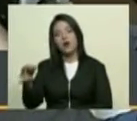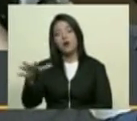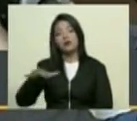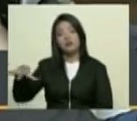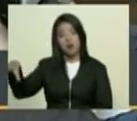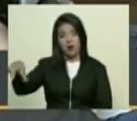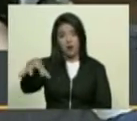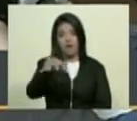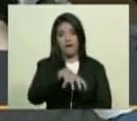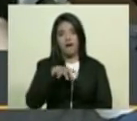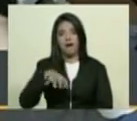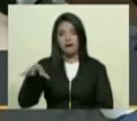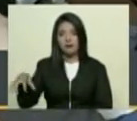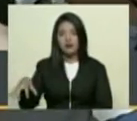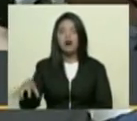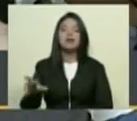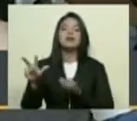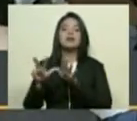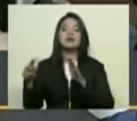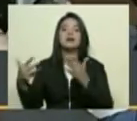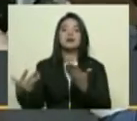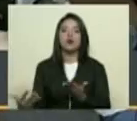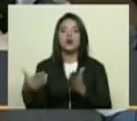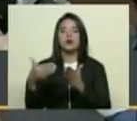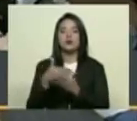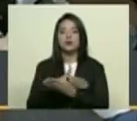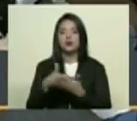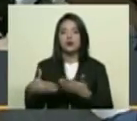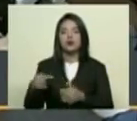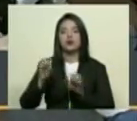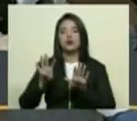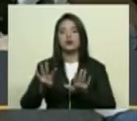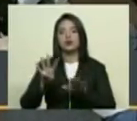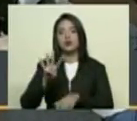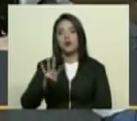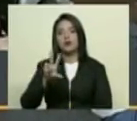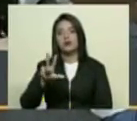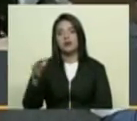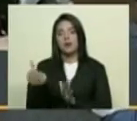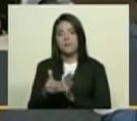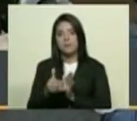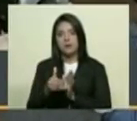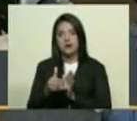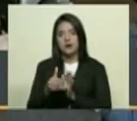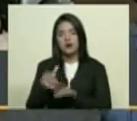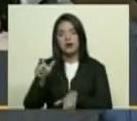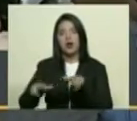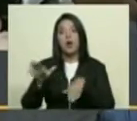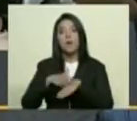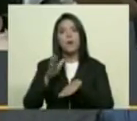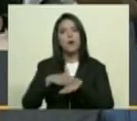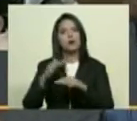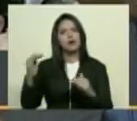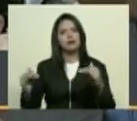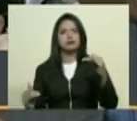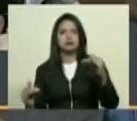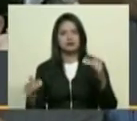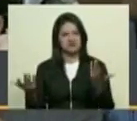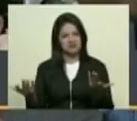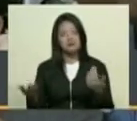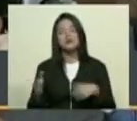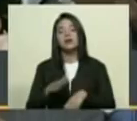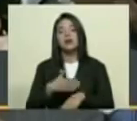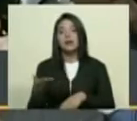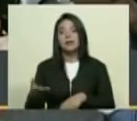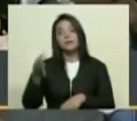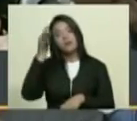los estados son 18 millones 923 mil 49 lectores dada la diferencia de que para